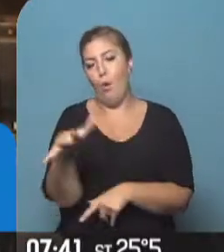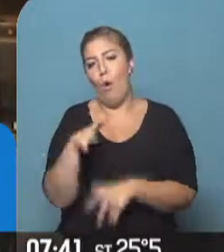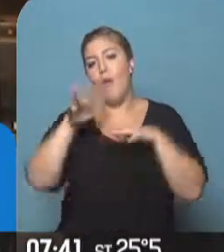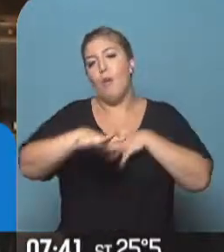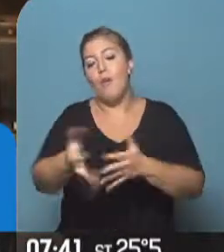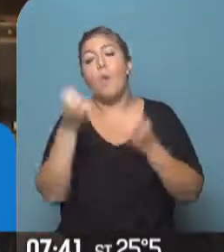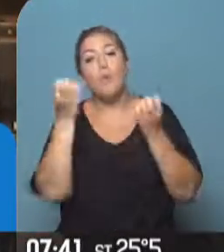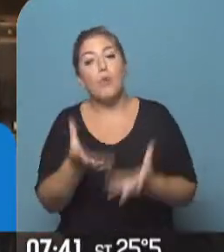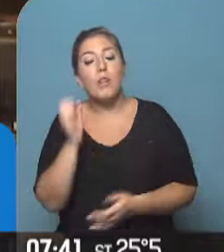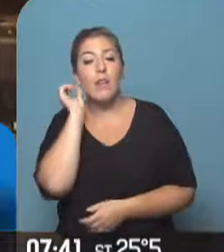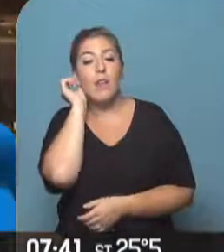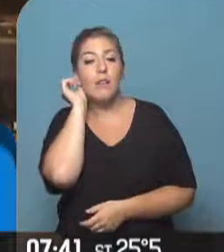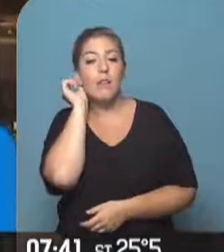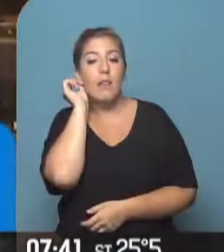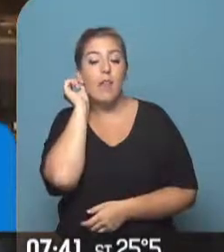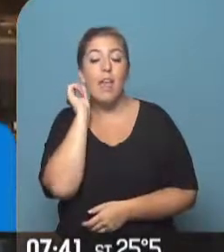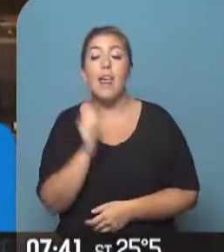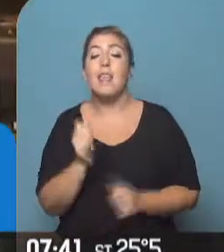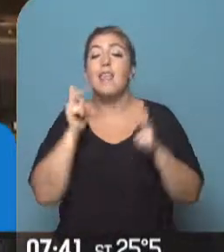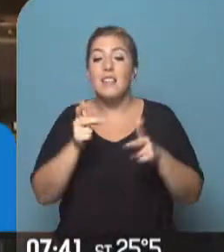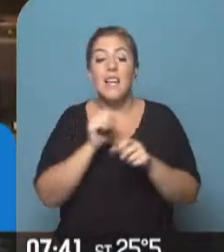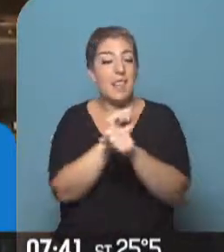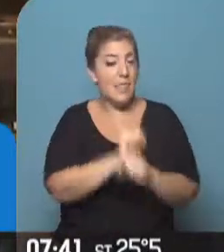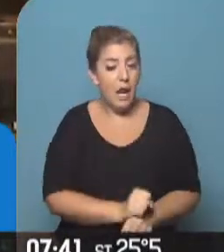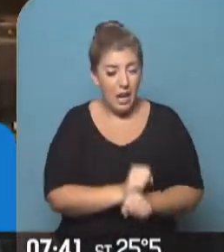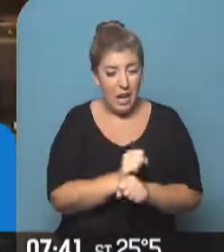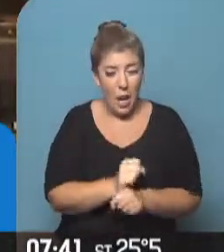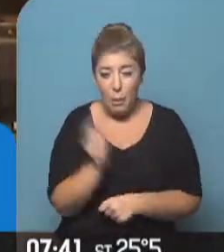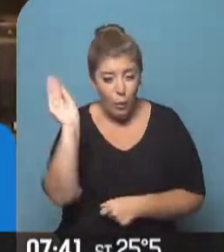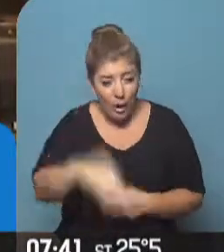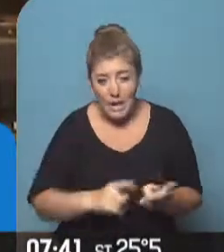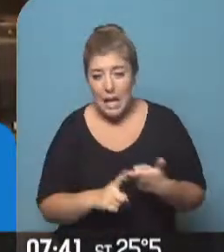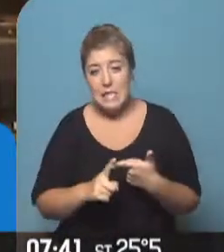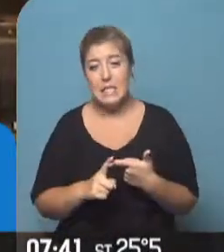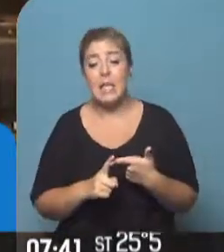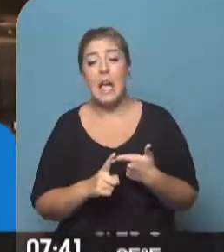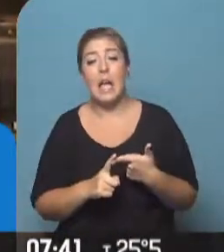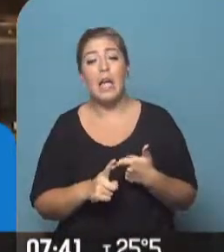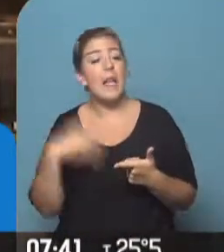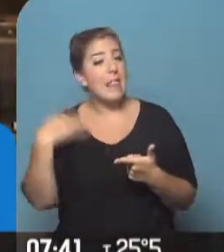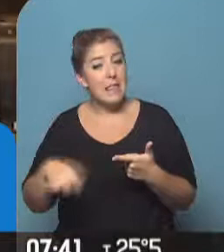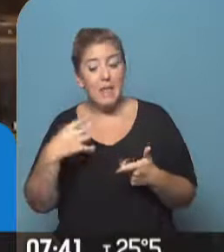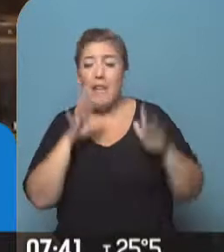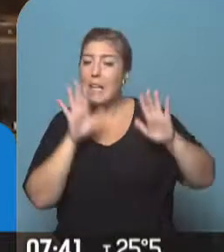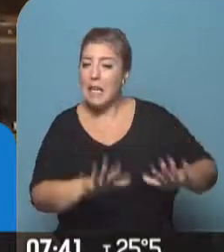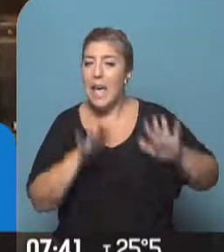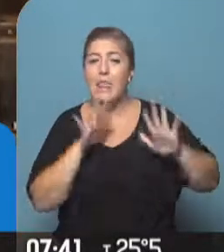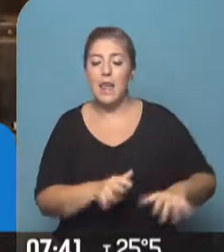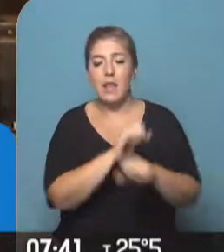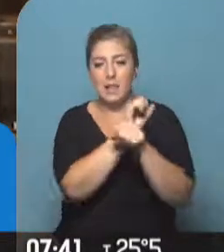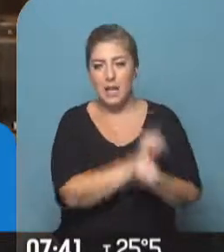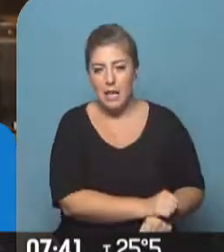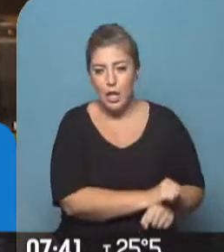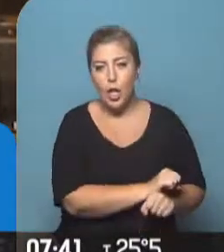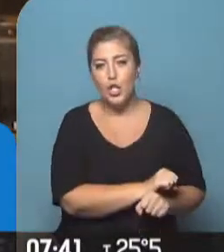manifestantes, porque señala que no es suficiente con detenerlos, que no es suficiente con demorar su soltura, que tienen que permanecer detenidos